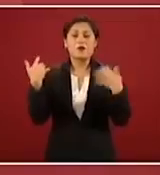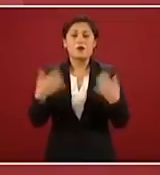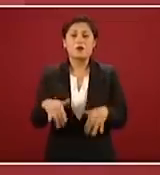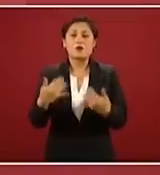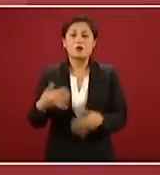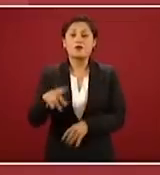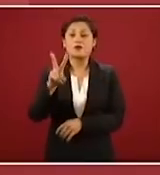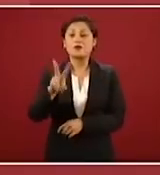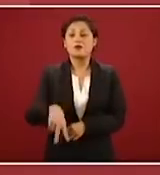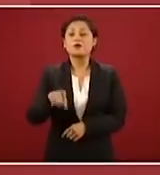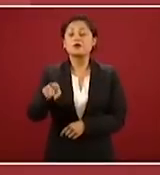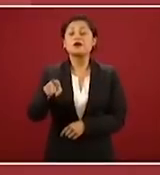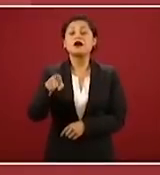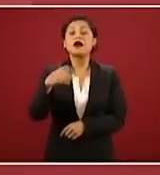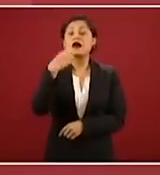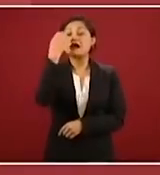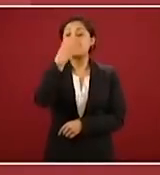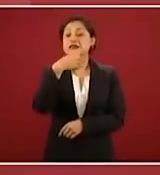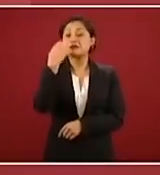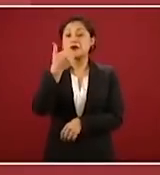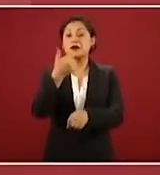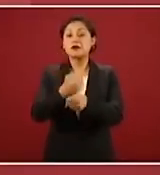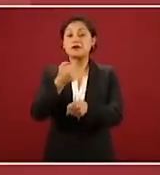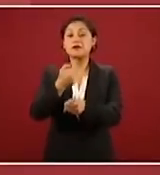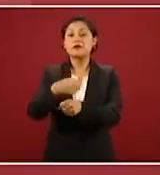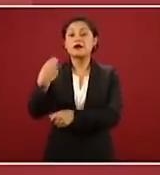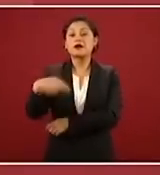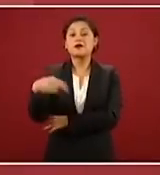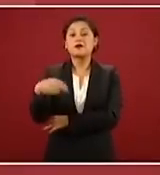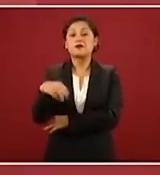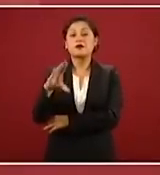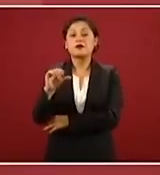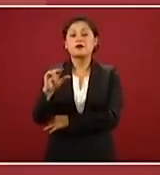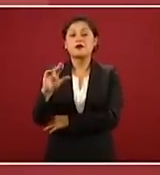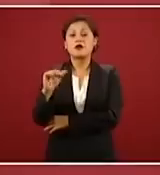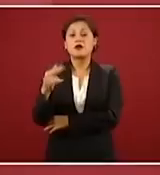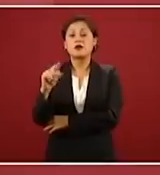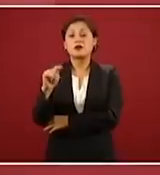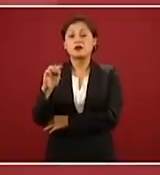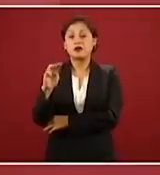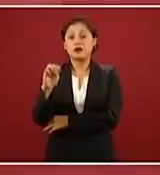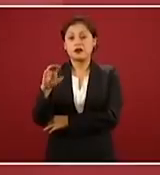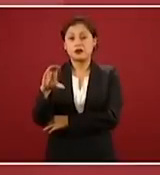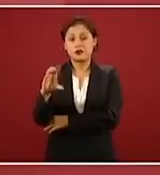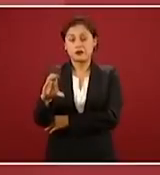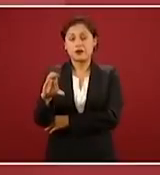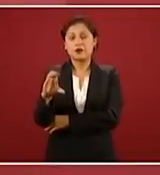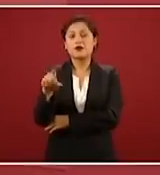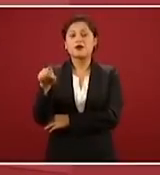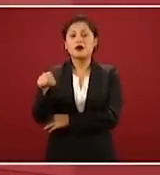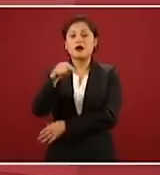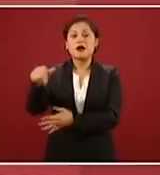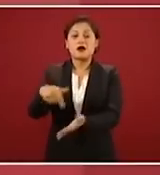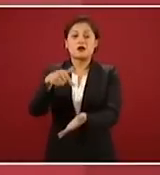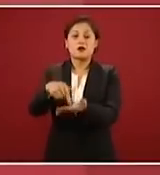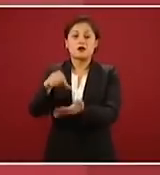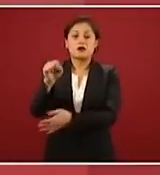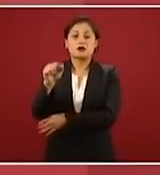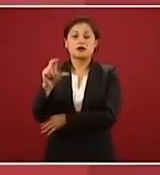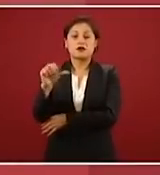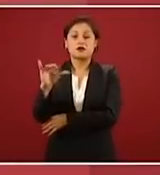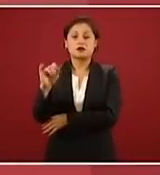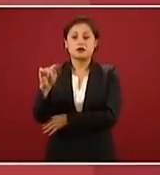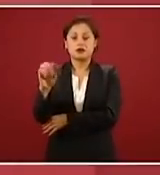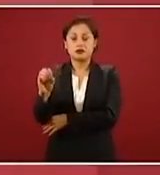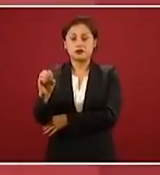la escuela primaria Cuauhtémoc de la fracción del Saucito.